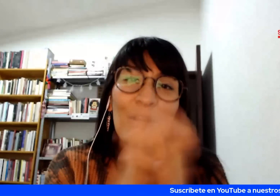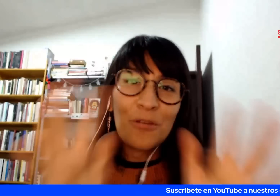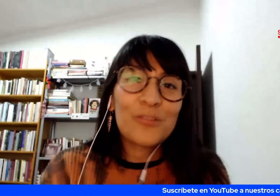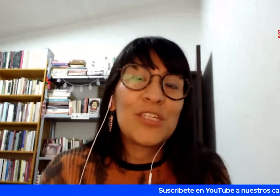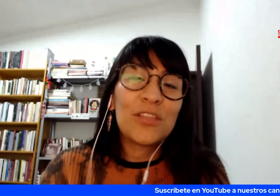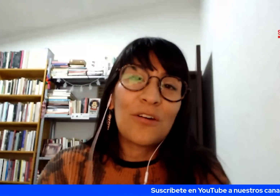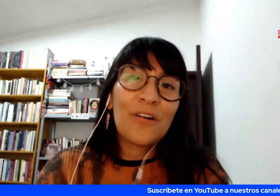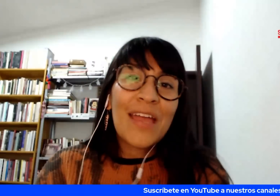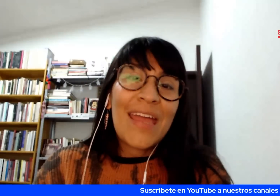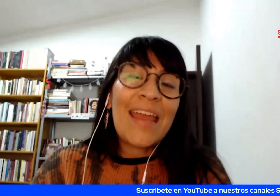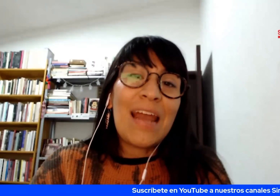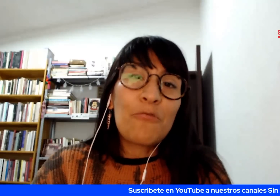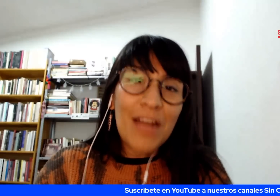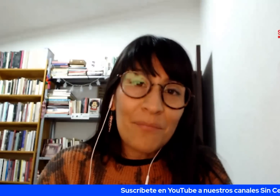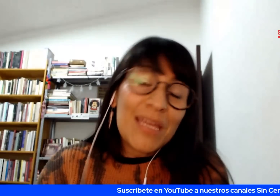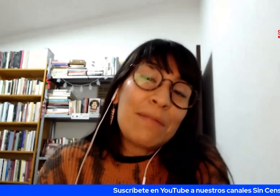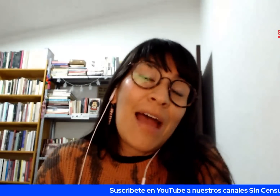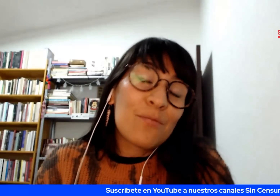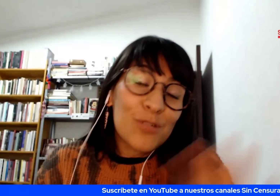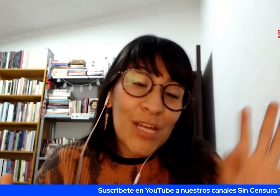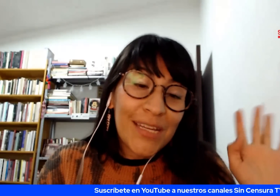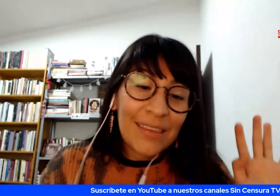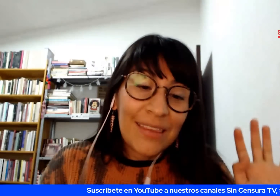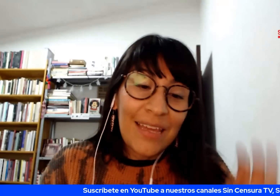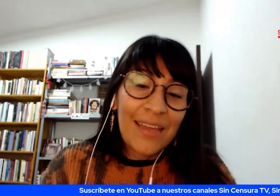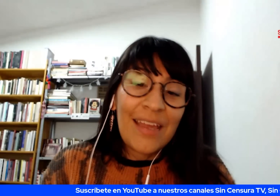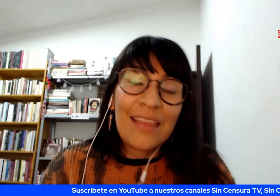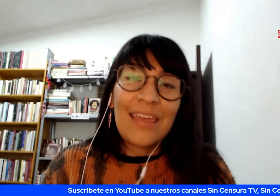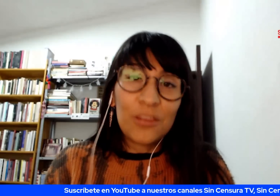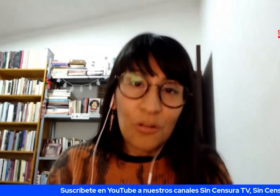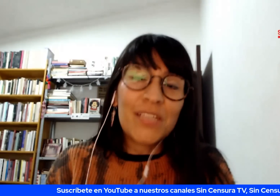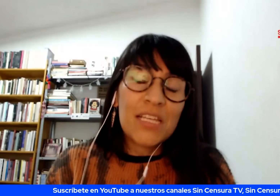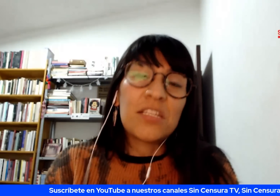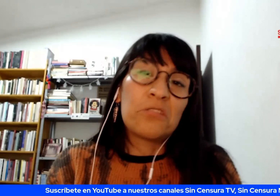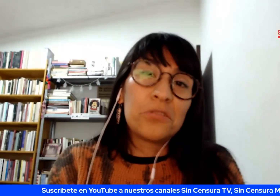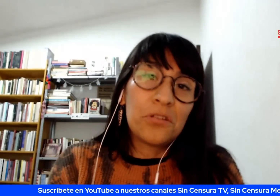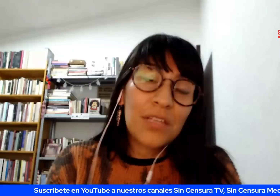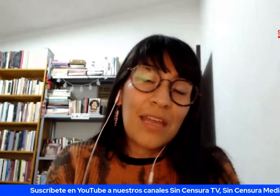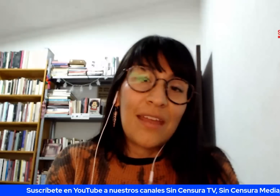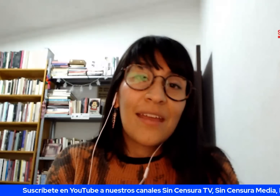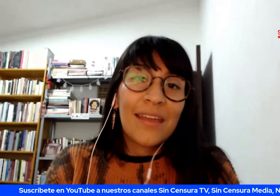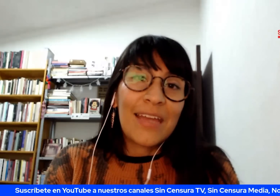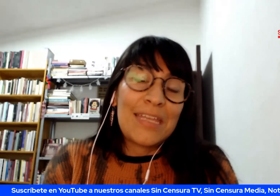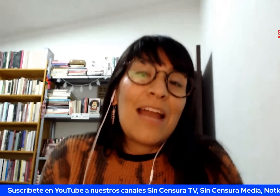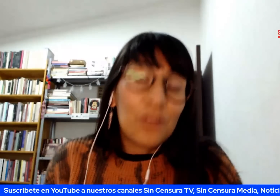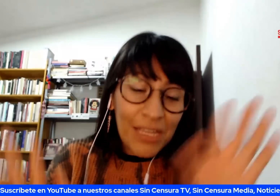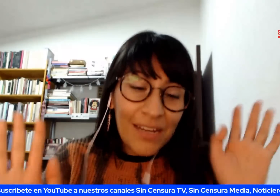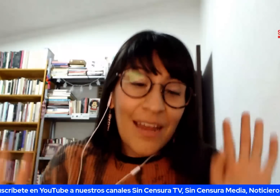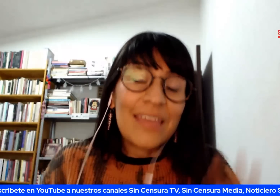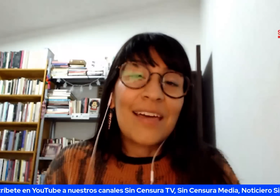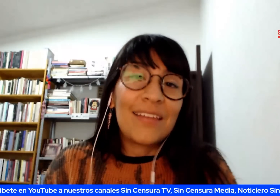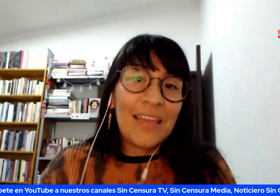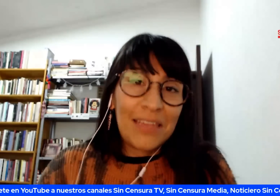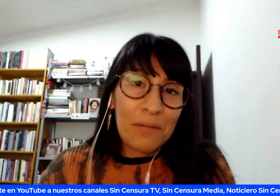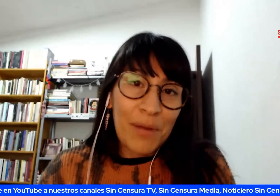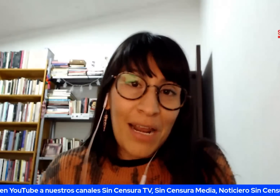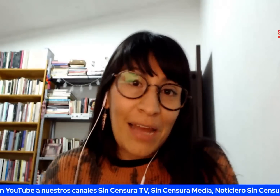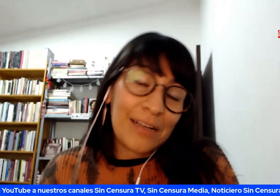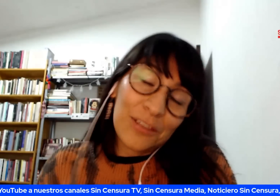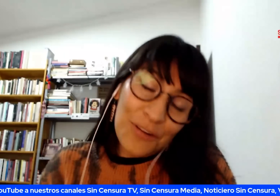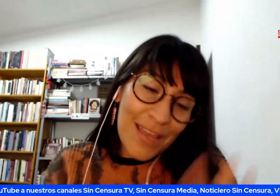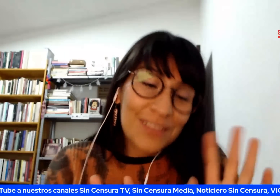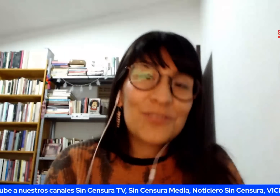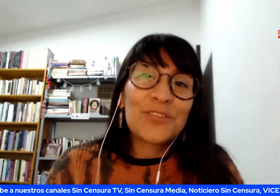como algodoncito en la UNAM, y hay mucha gente dentro de esa institución que ya lo quieren ahí candidatear para